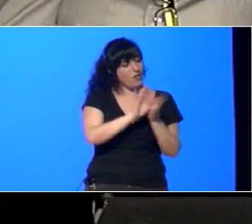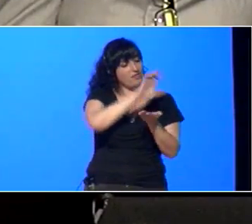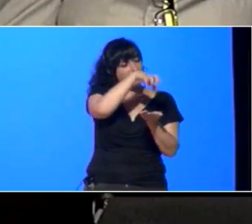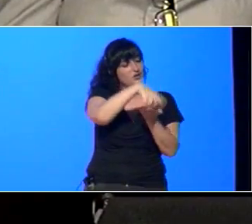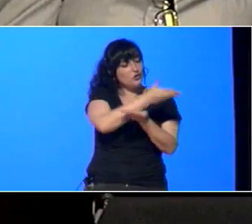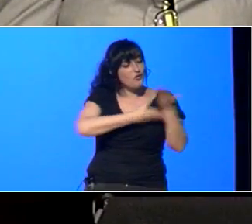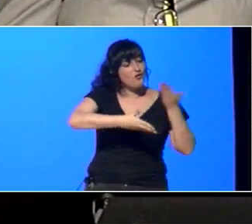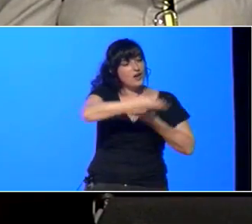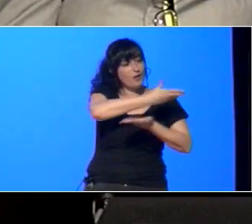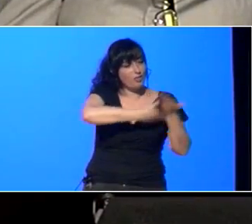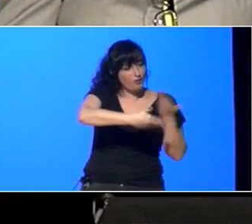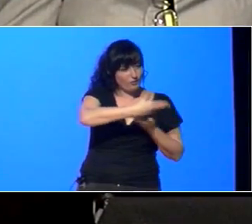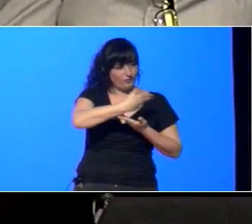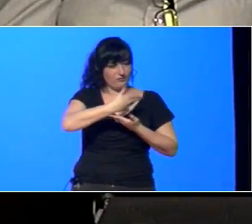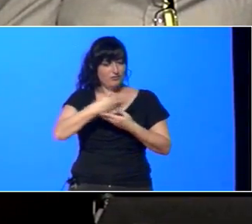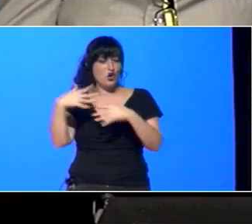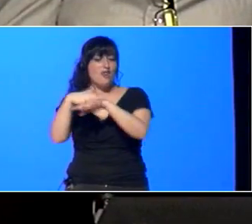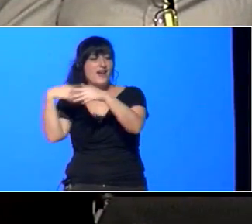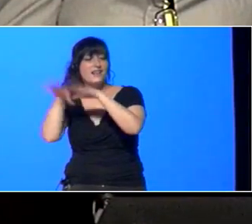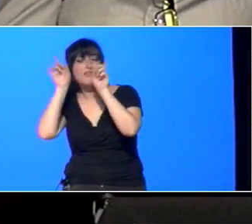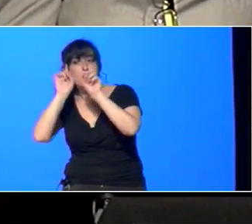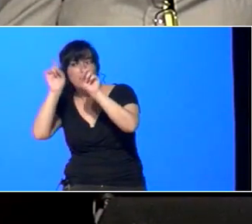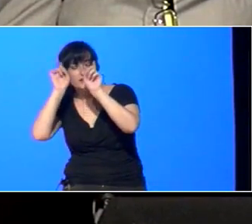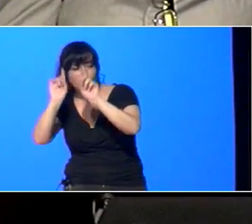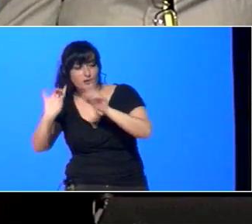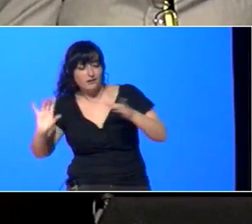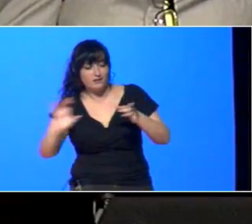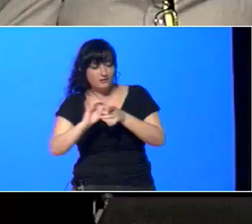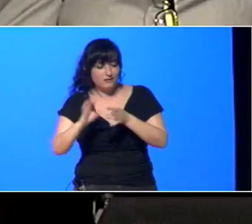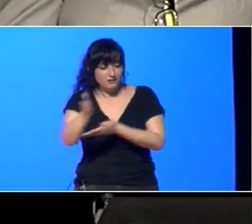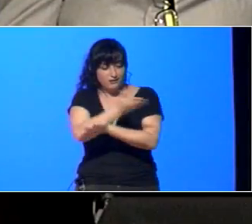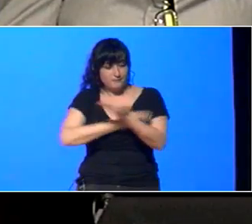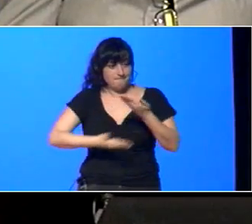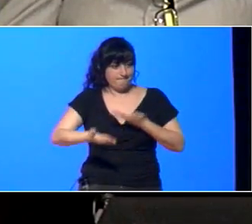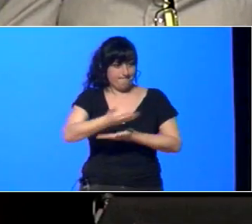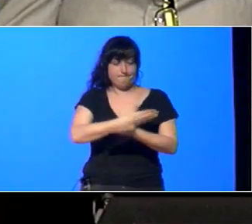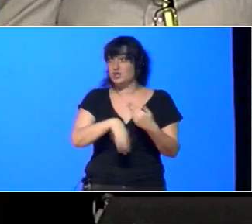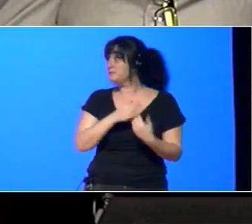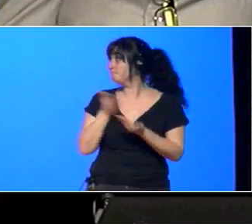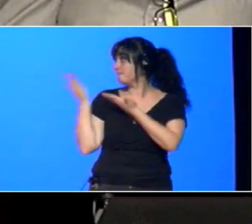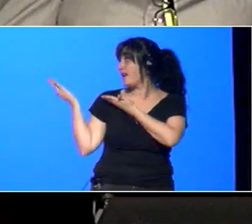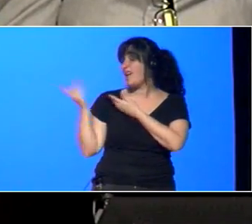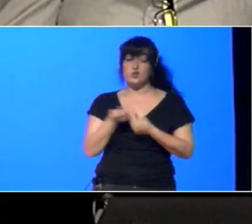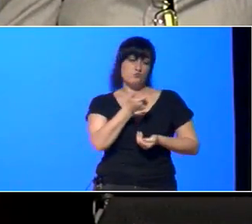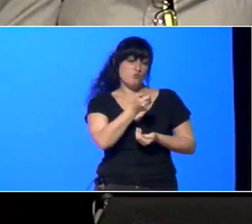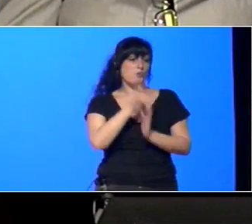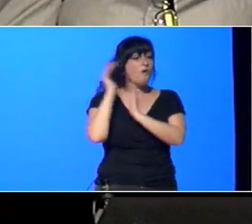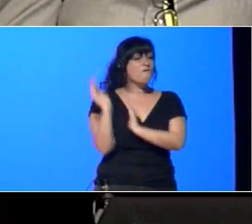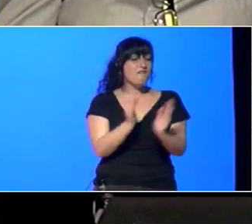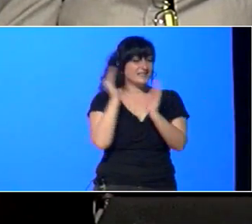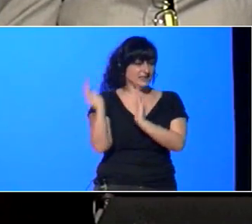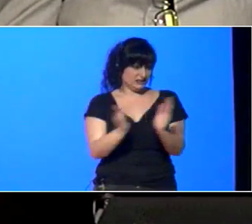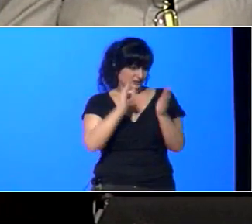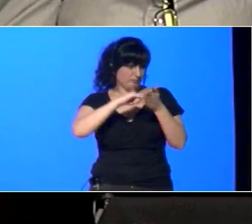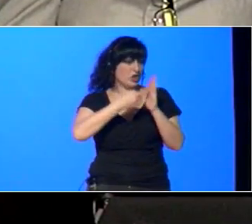red educativa. Entonces, aquí hemos puesto un poco las fases de esta práctica, ¿no?, de este